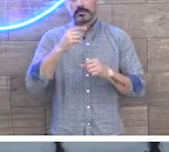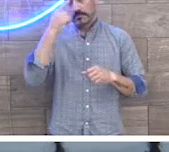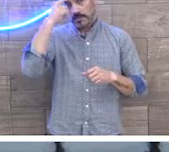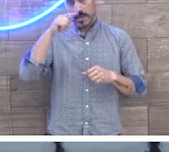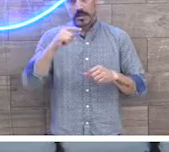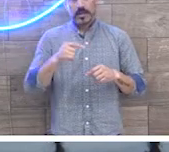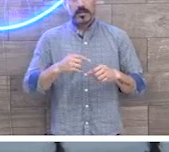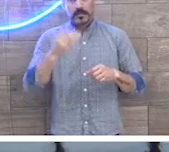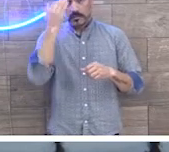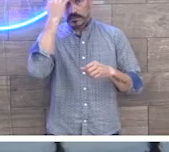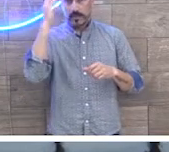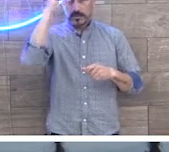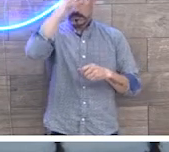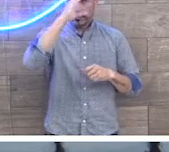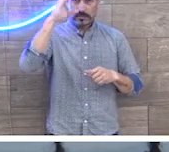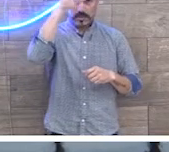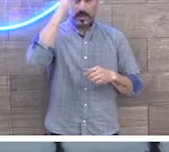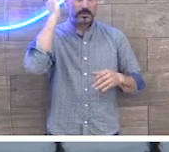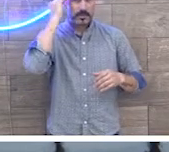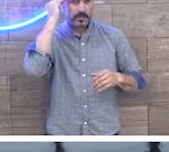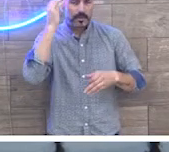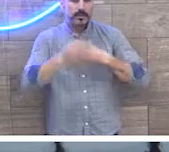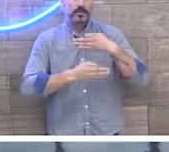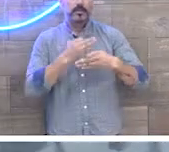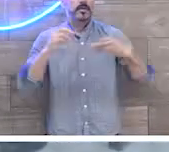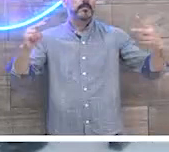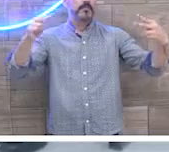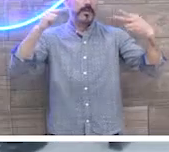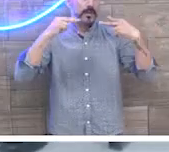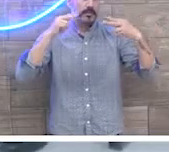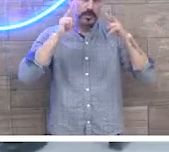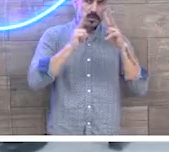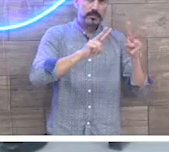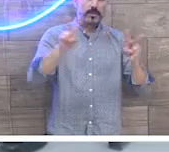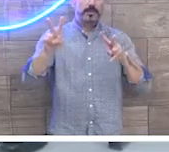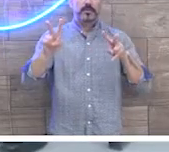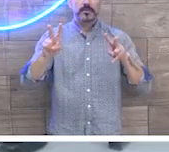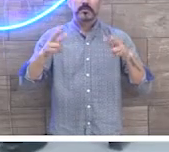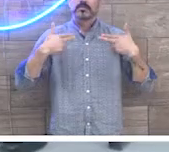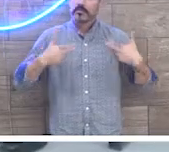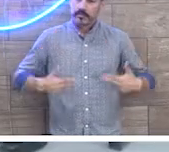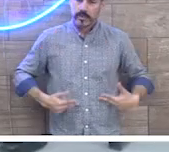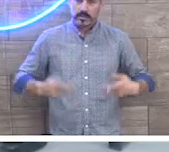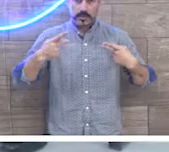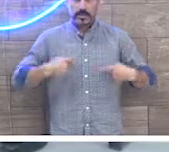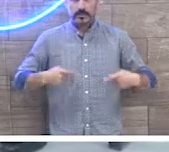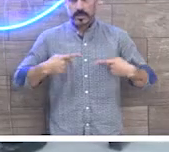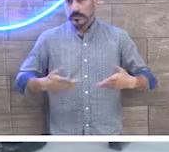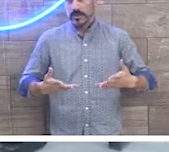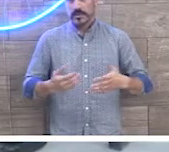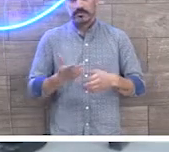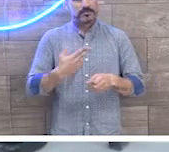dices, Omar, pues llegue un momento en que todos nos veamos como seres humanos, y que esto pues ya no necesite de temas,